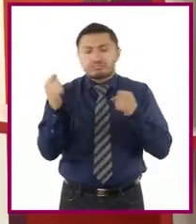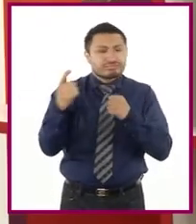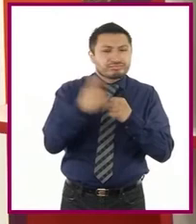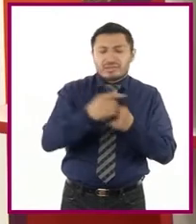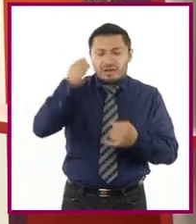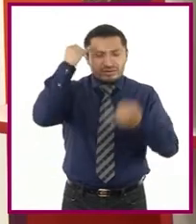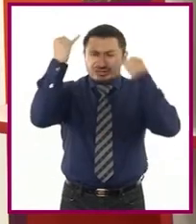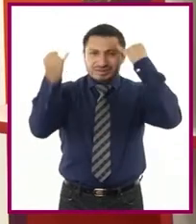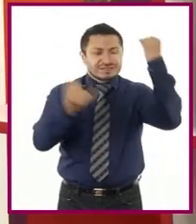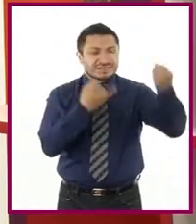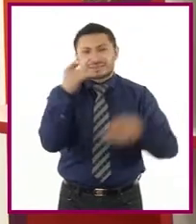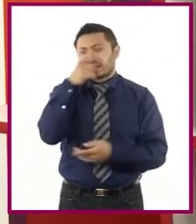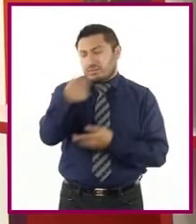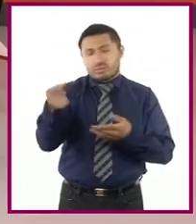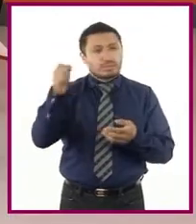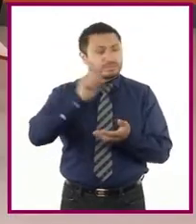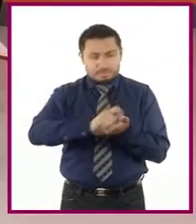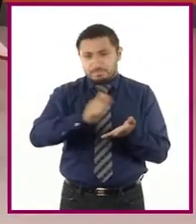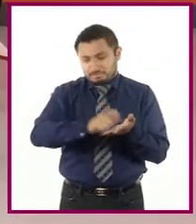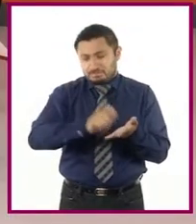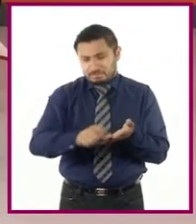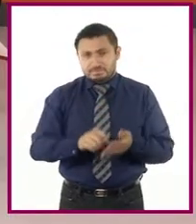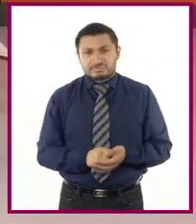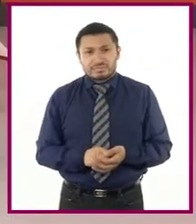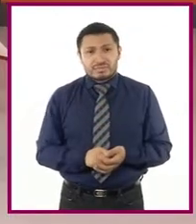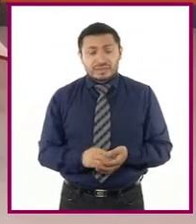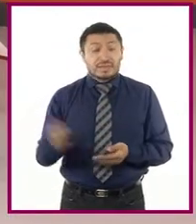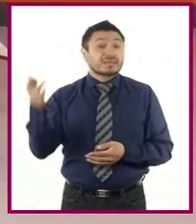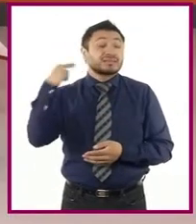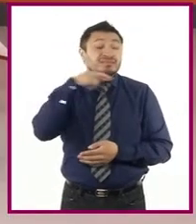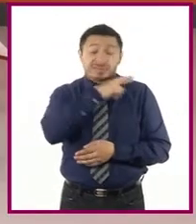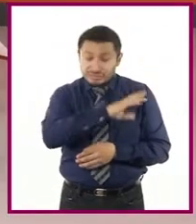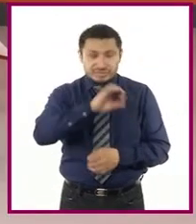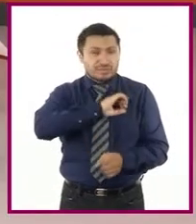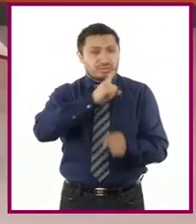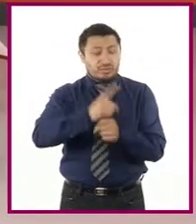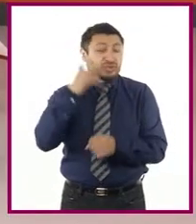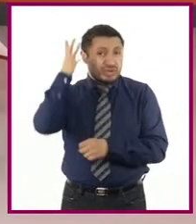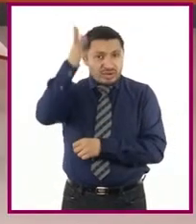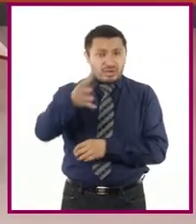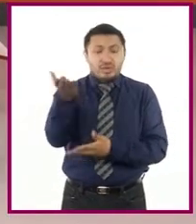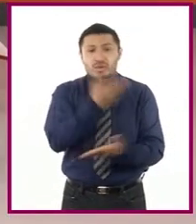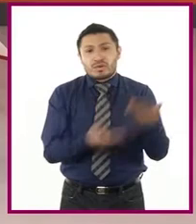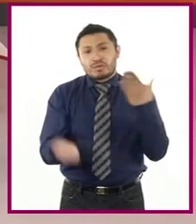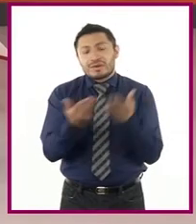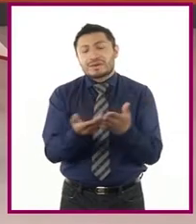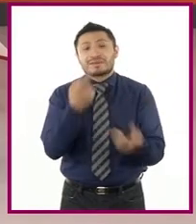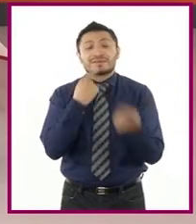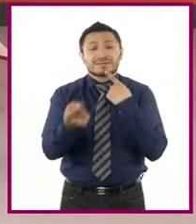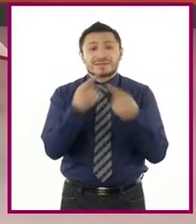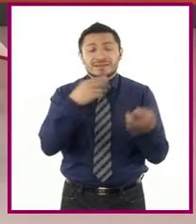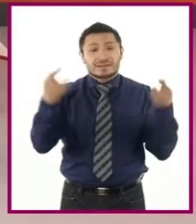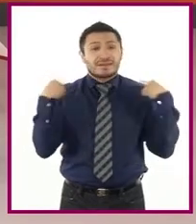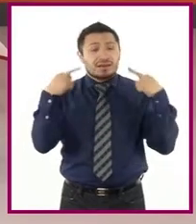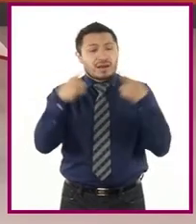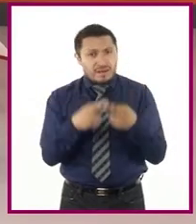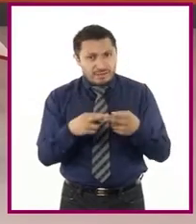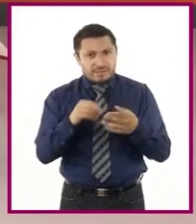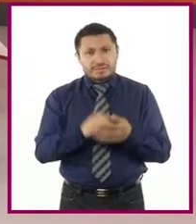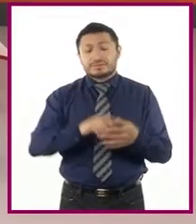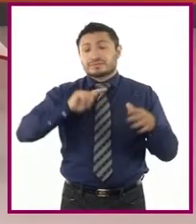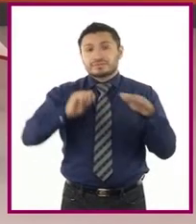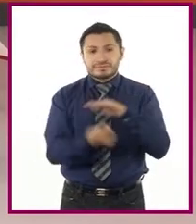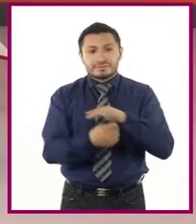e ideas que les vayan surgiendo. Pronto habrá oportunidad de compartir y discutir con su profesora o profesor